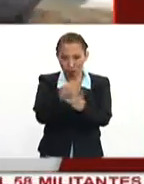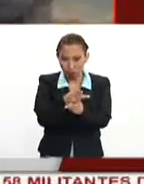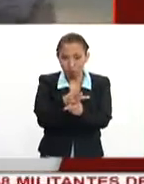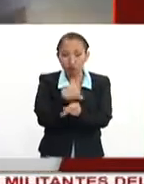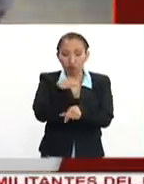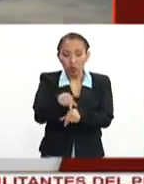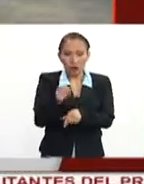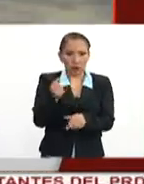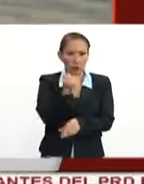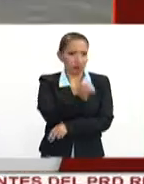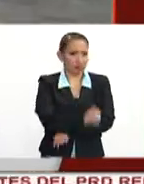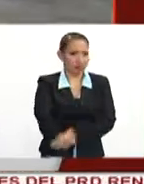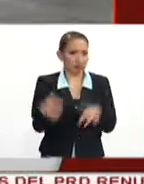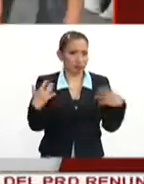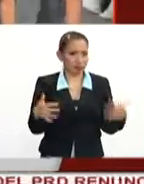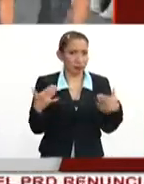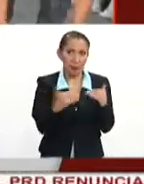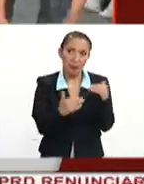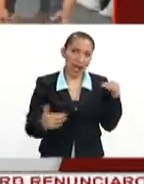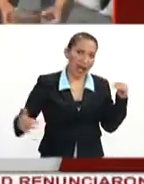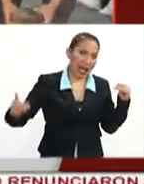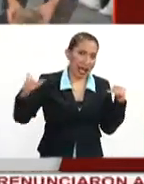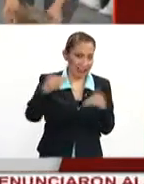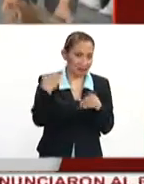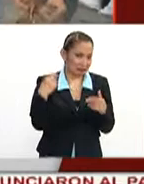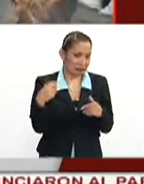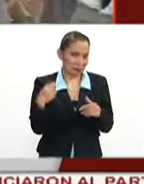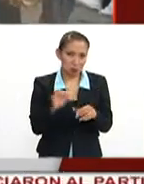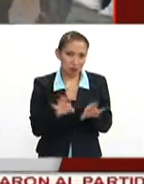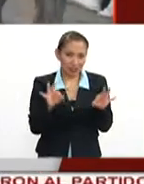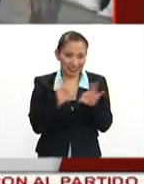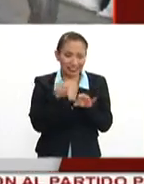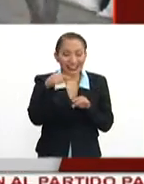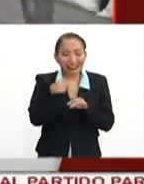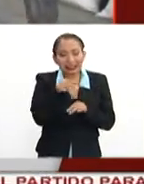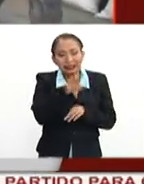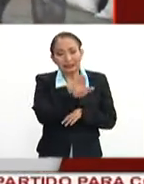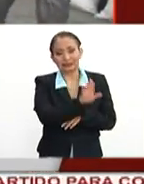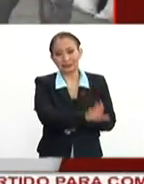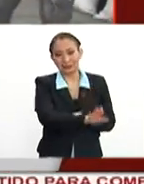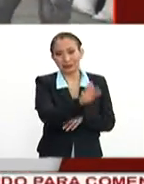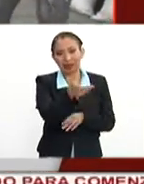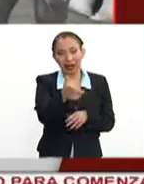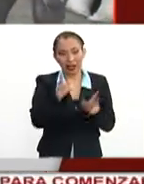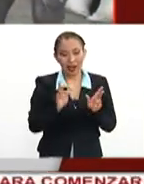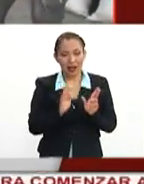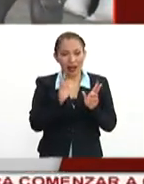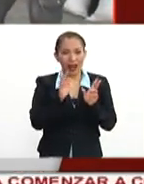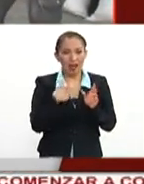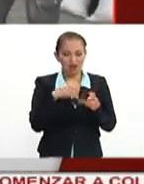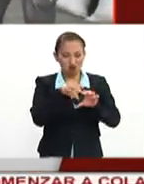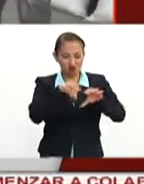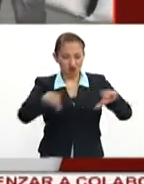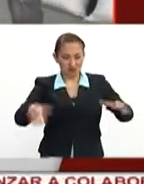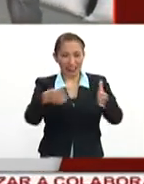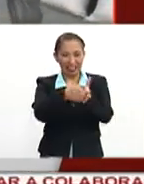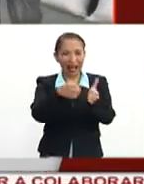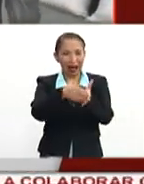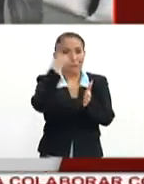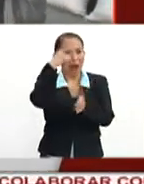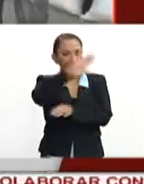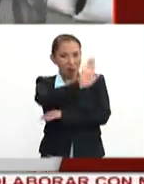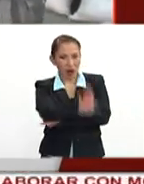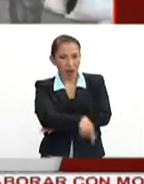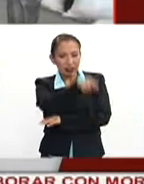nuestro producto estrella, que es como así lo hemos definido, que serían ataúdes y urnas